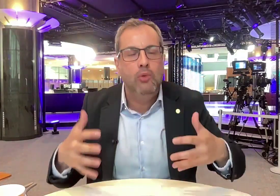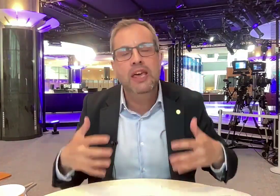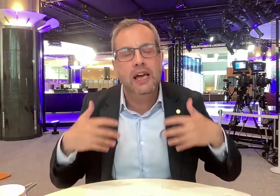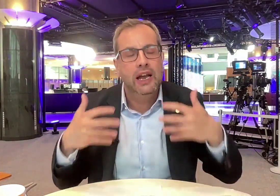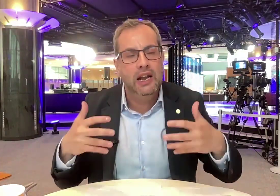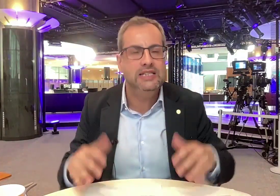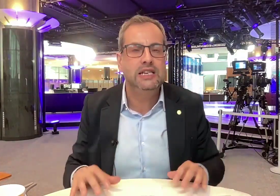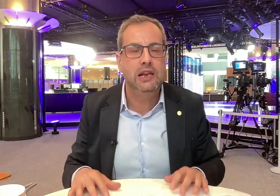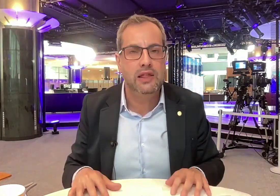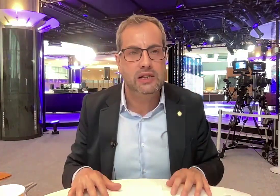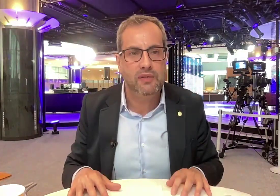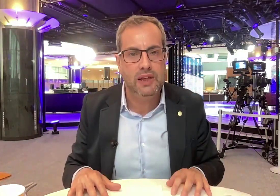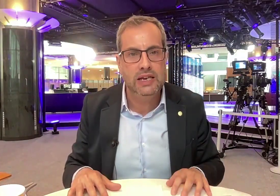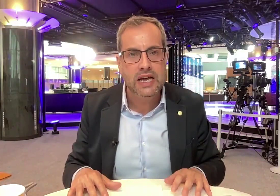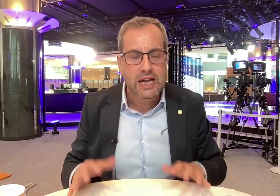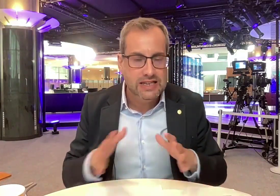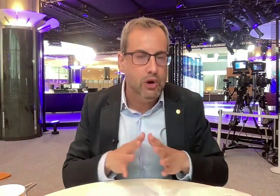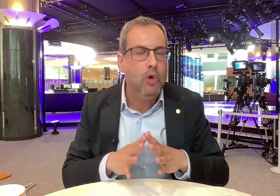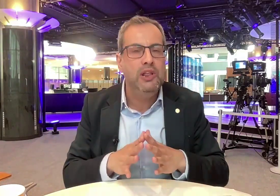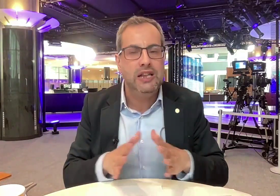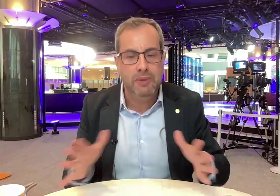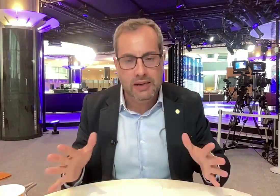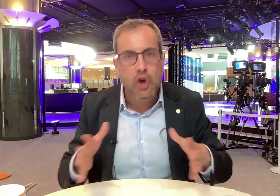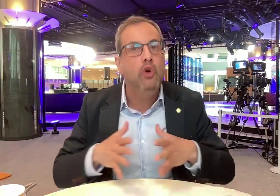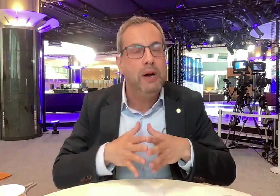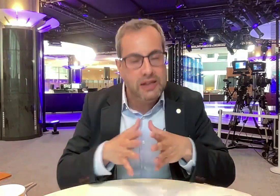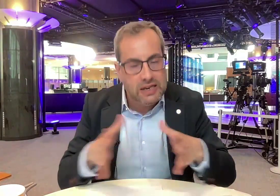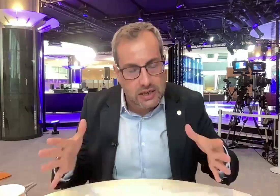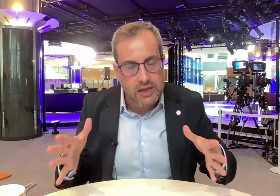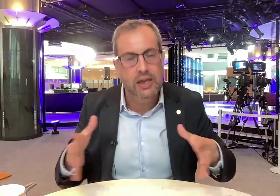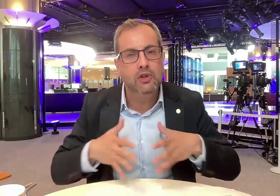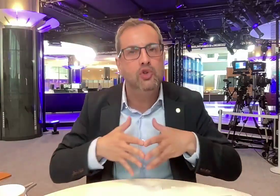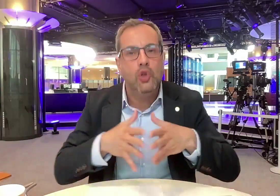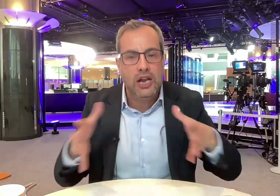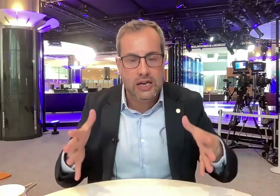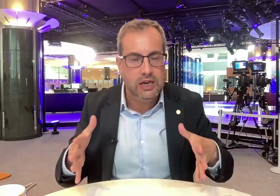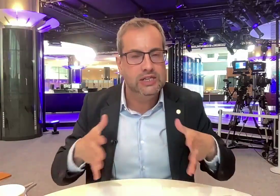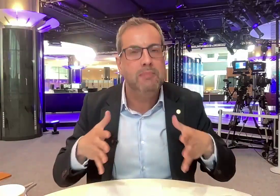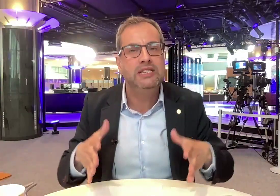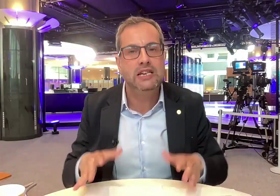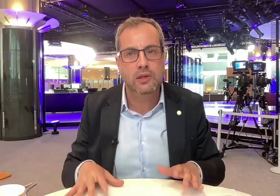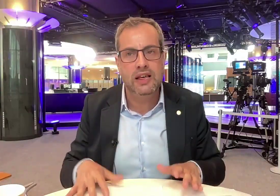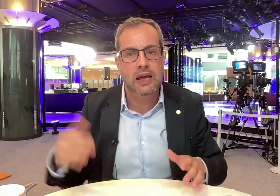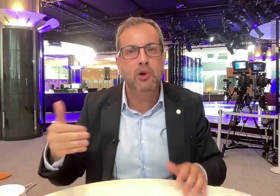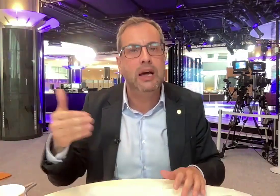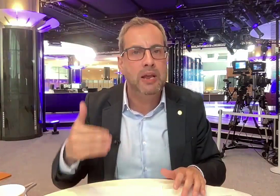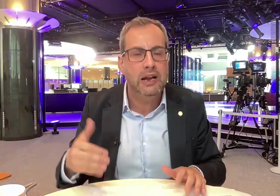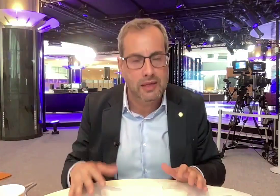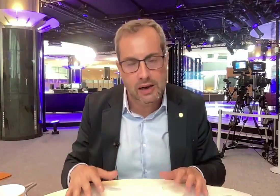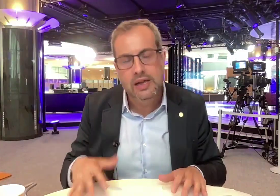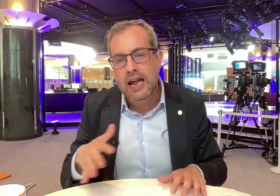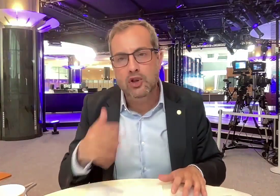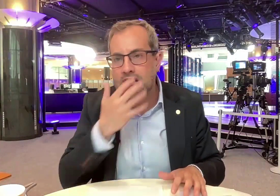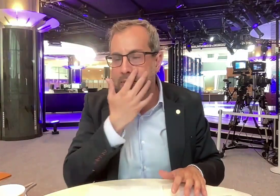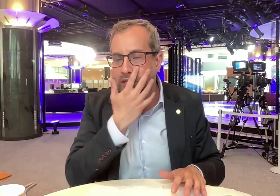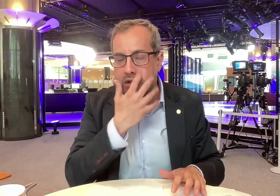y en economía que generan estas inteligencias artificiales, desde luego pueda también compartirse en todas las capas de la sociedad, que pueda